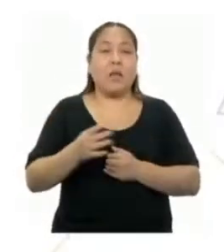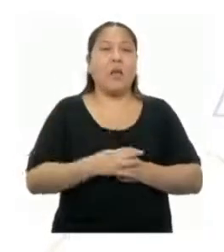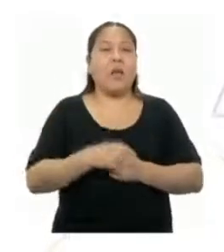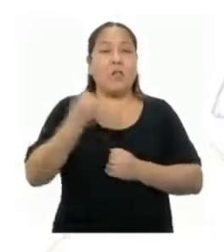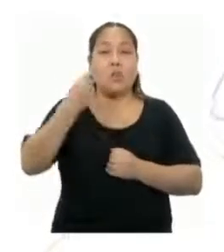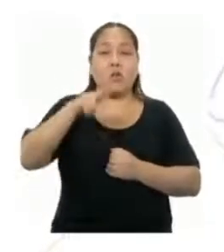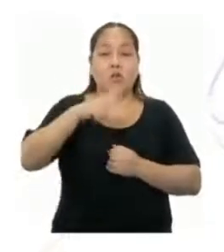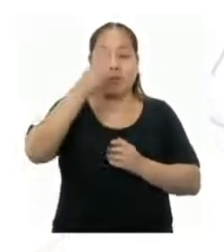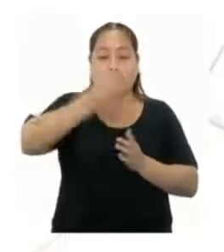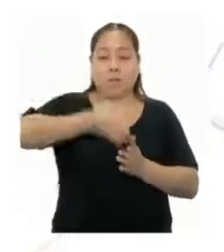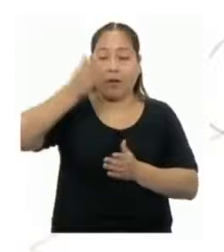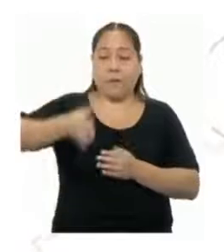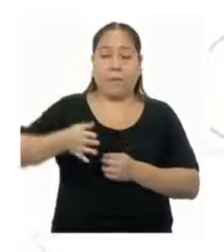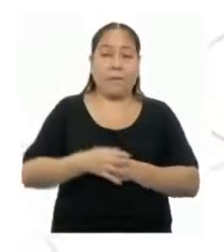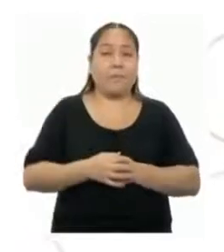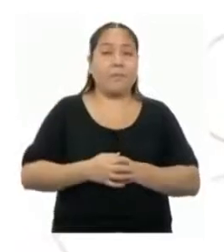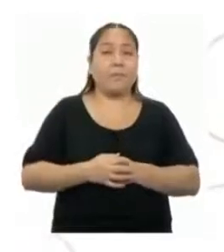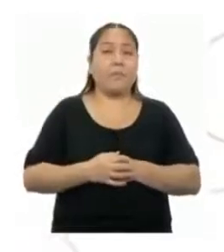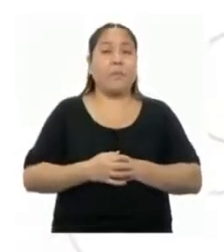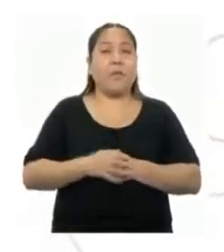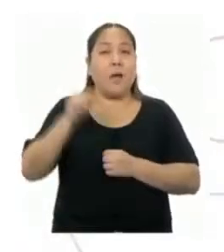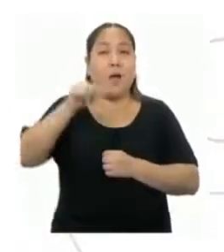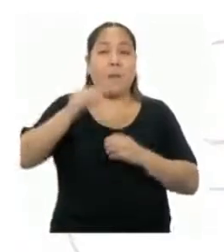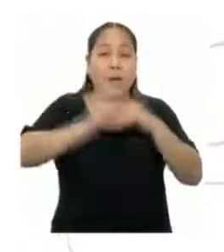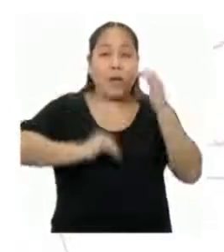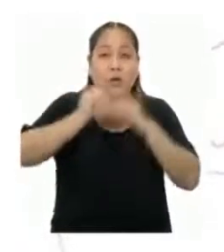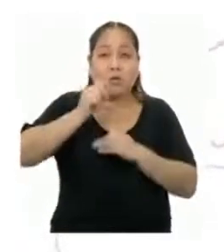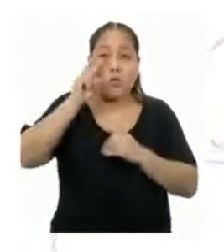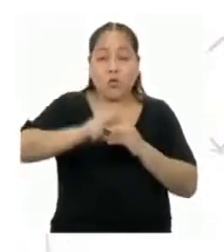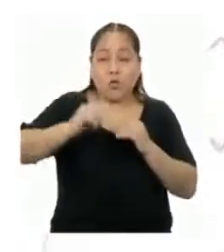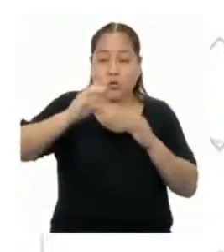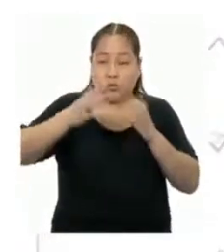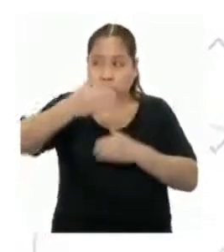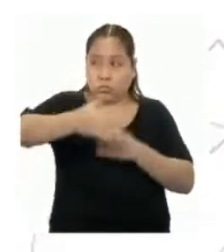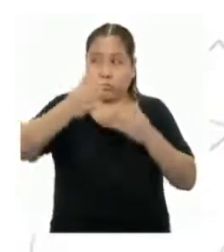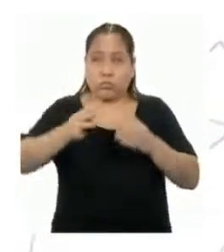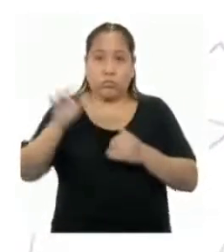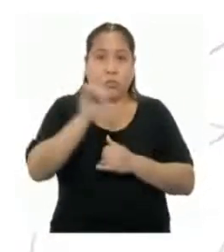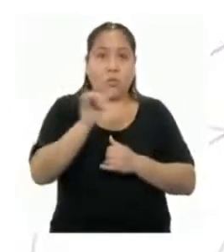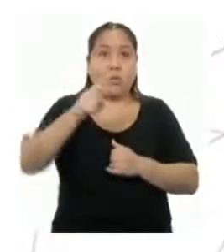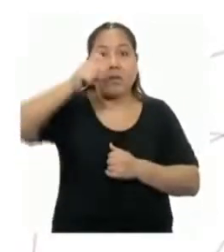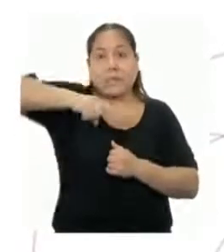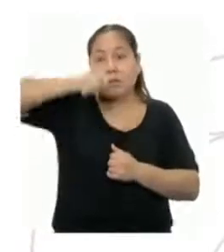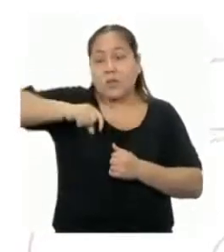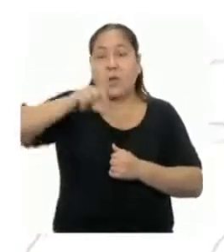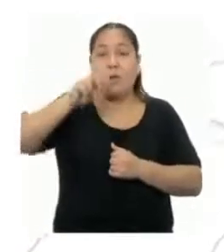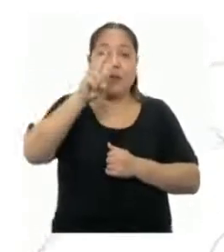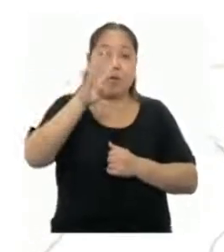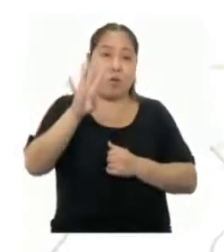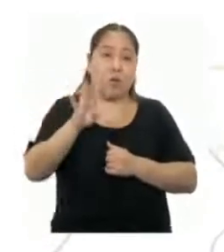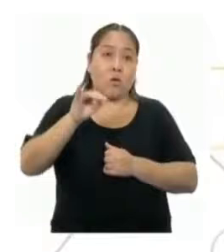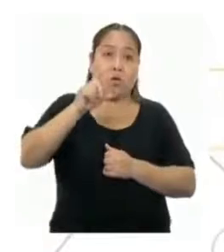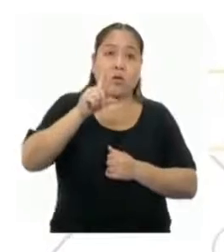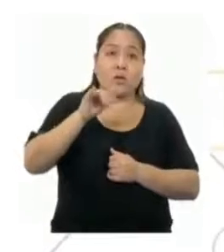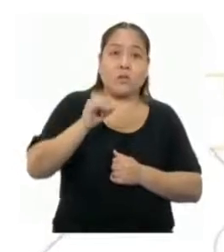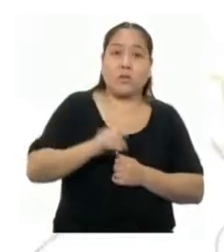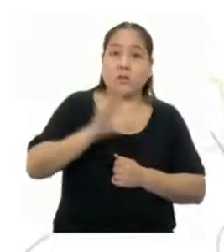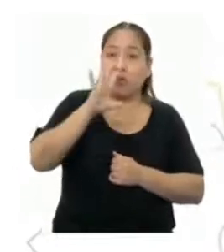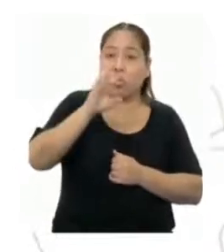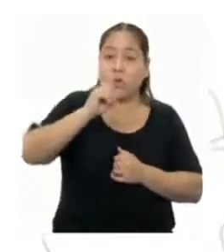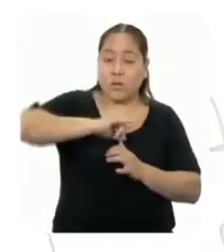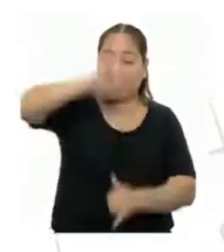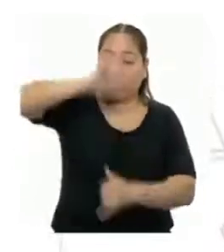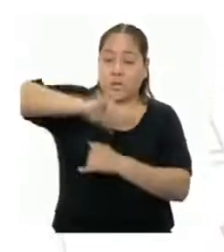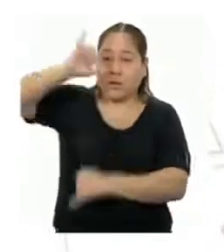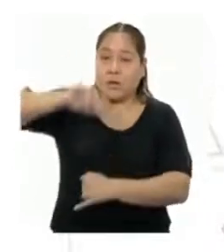aristas básicas. Entonces, para construir 2 prismas iguales, necesitaría 24 listones de 50